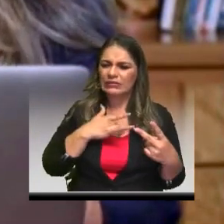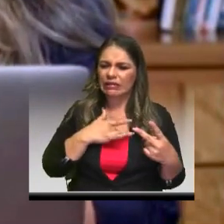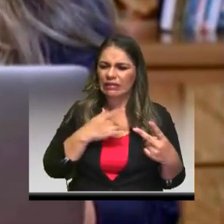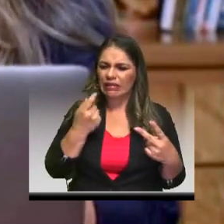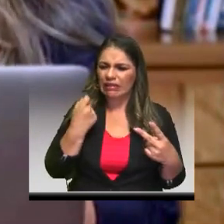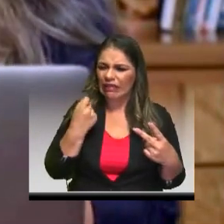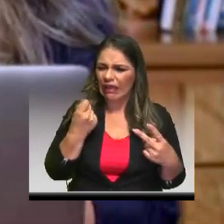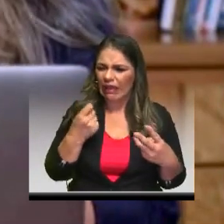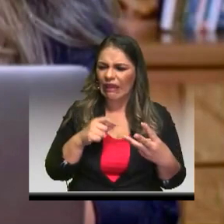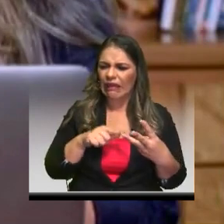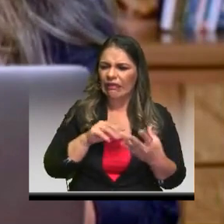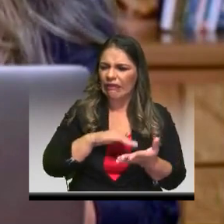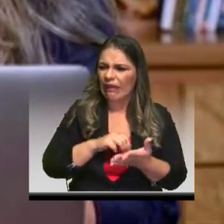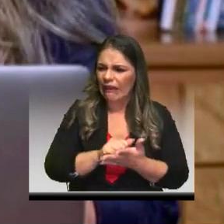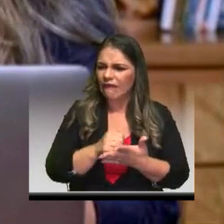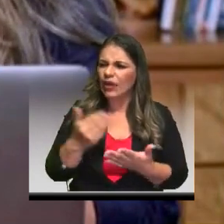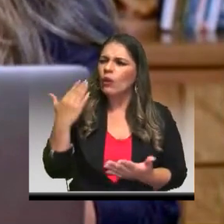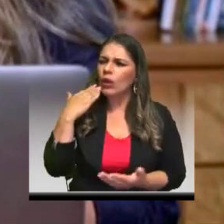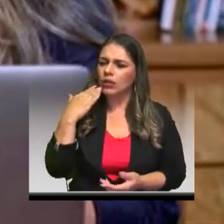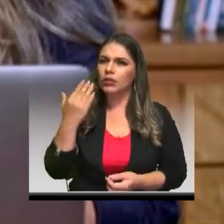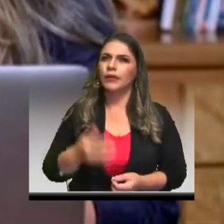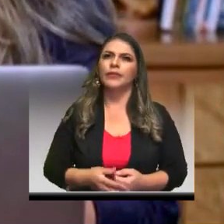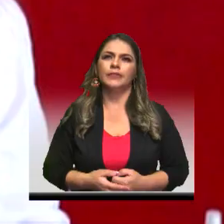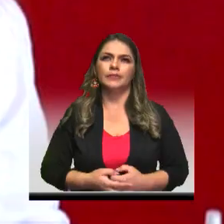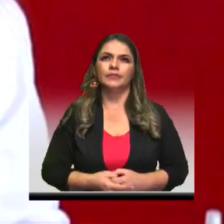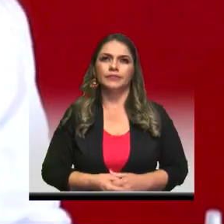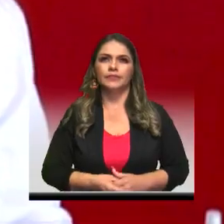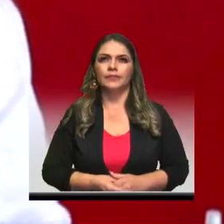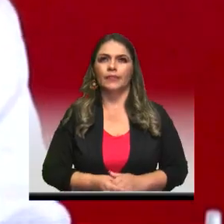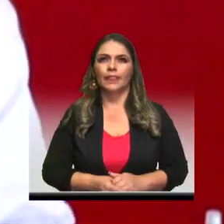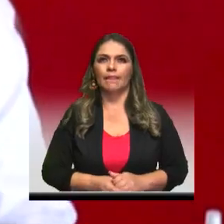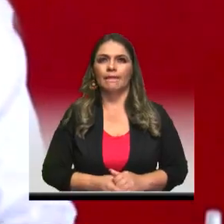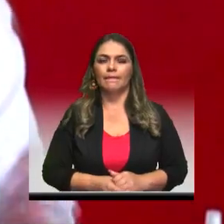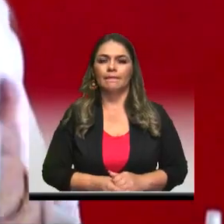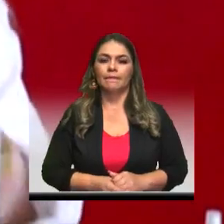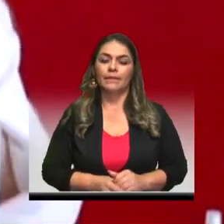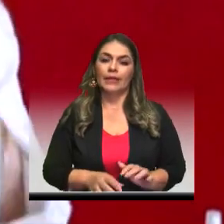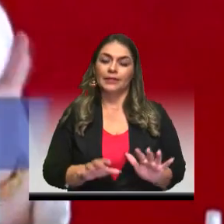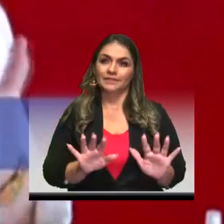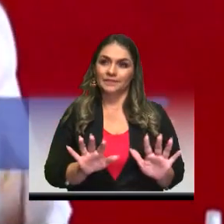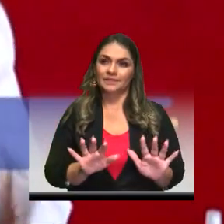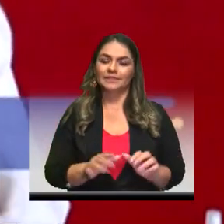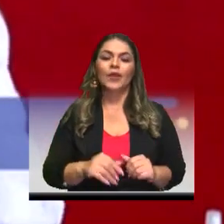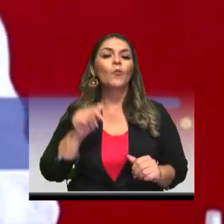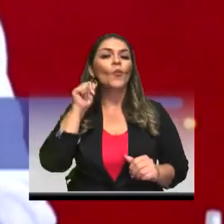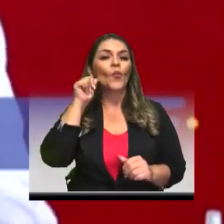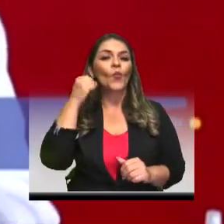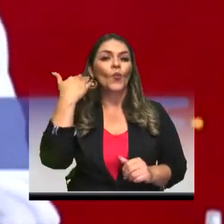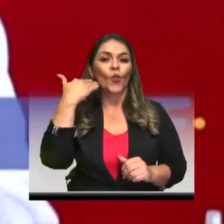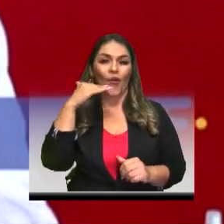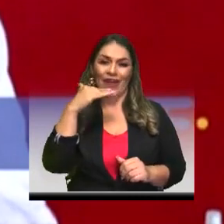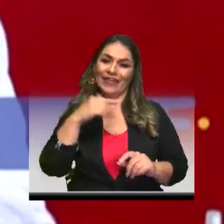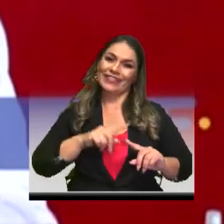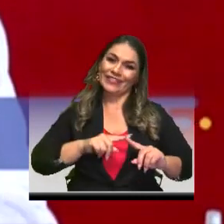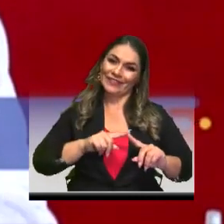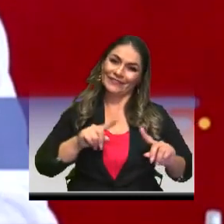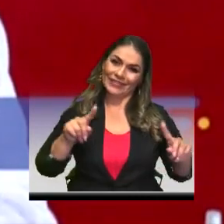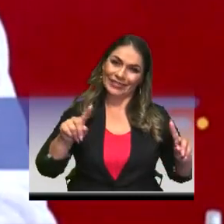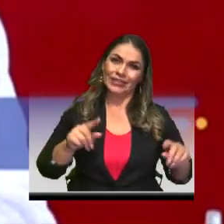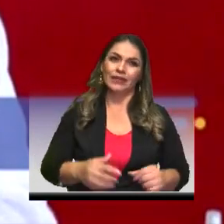las mujeres en la vida real. Creo que de antemano soy una mujer diferente